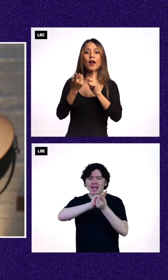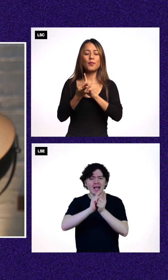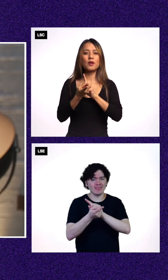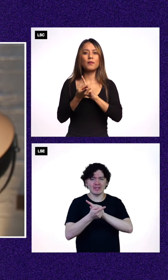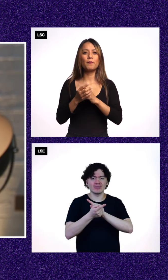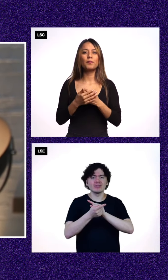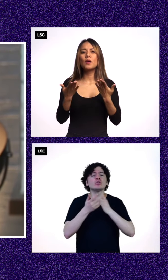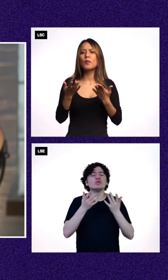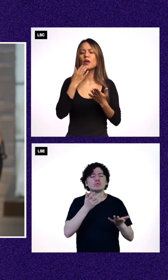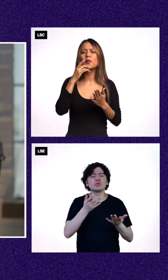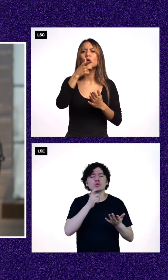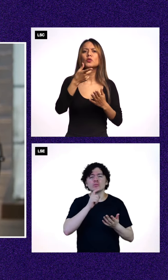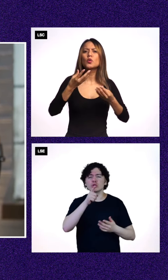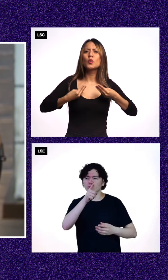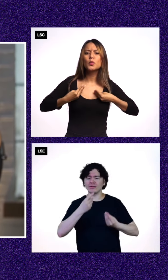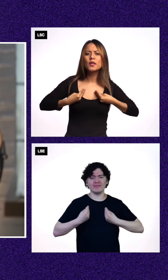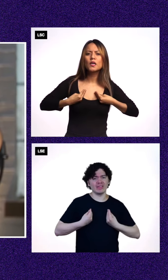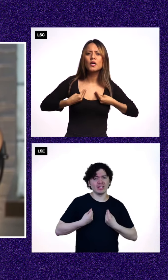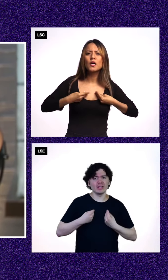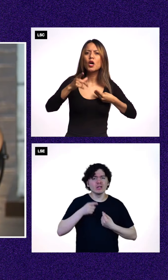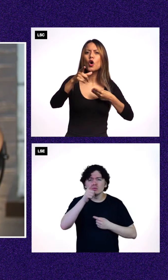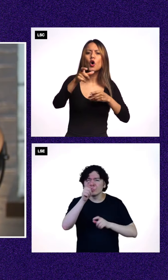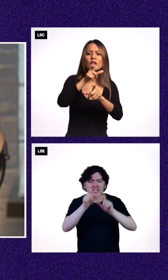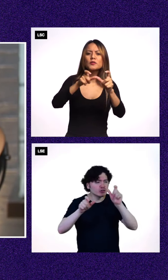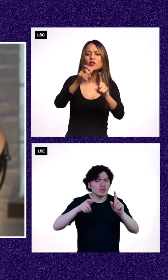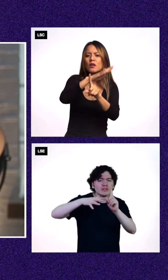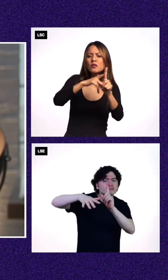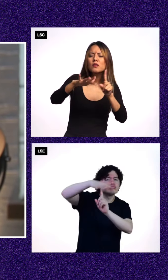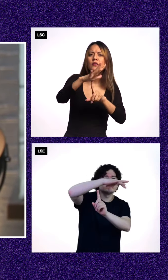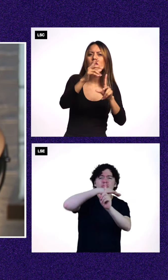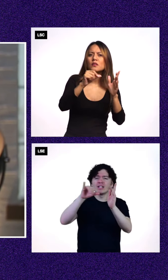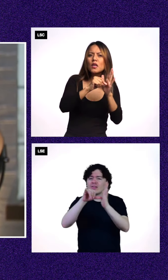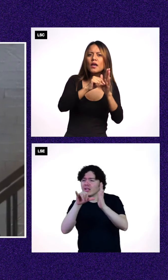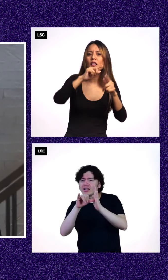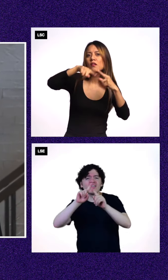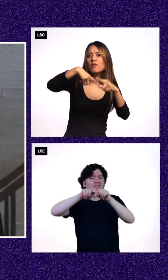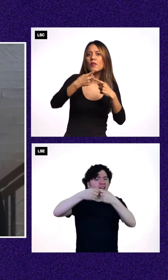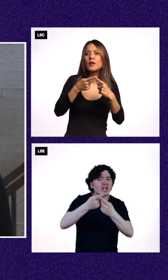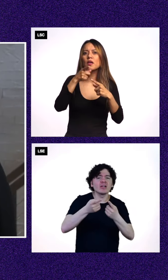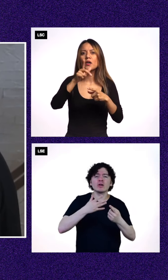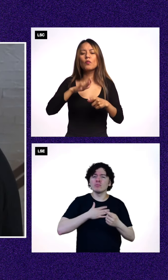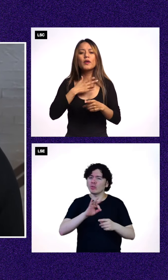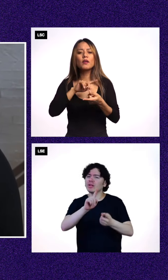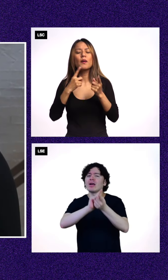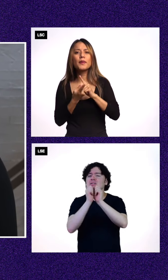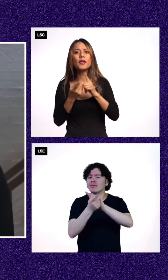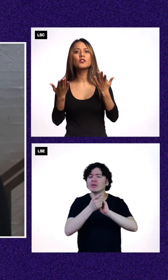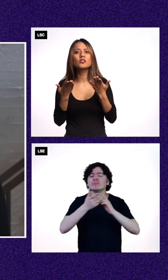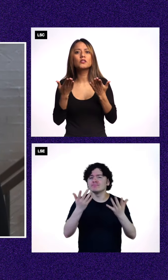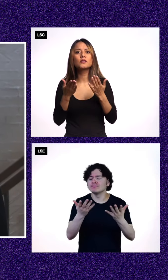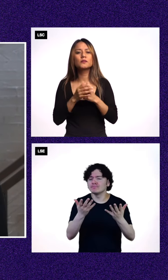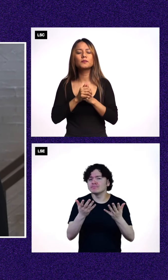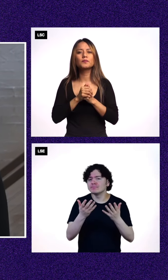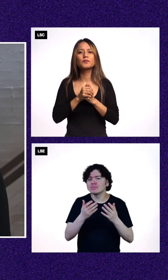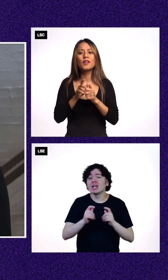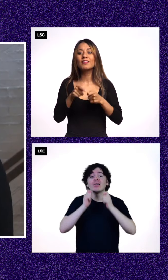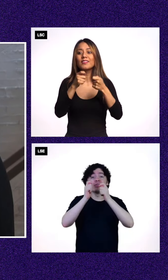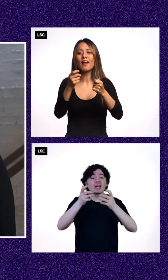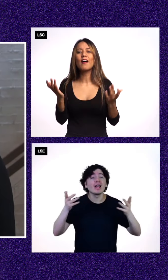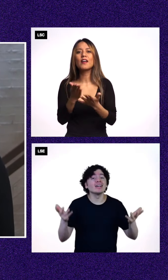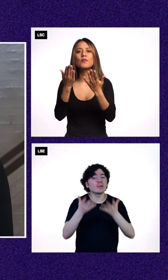de tu vida o la historia de la vida de las personas que tienes a tu alrededor, puede asegurar que la historia se